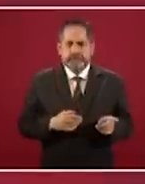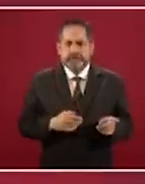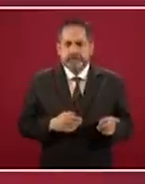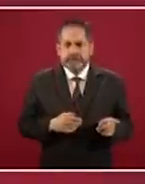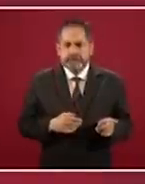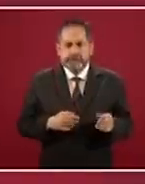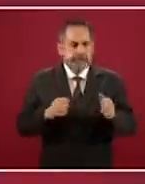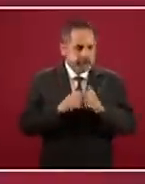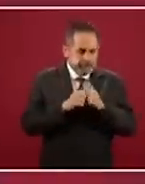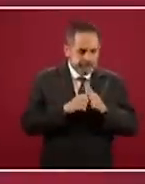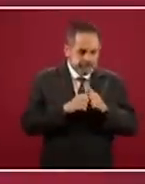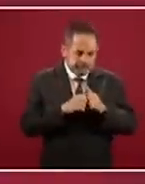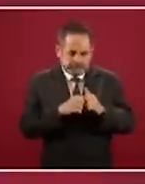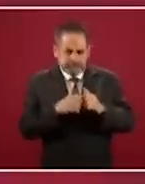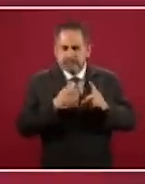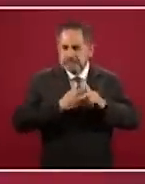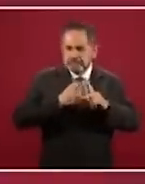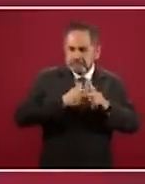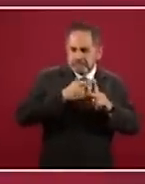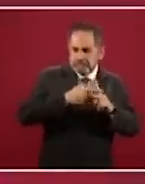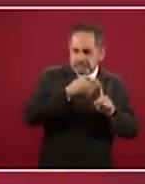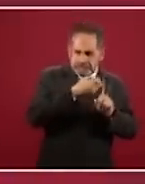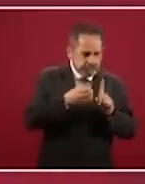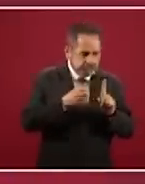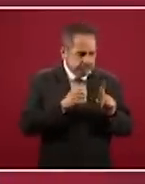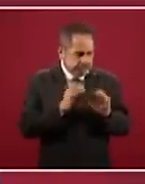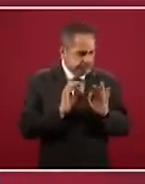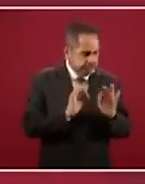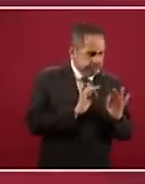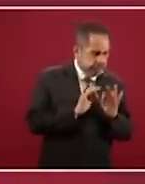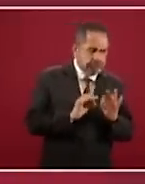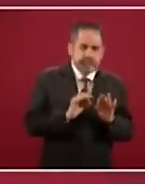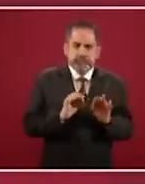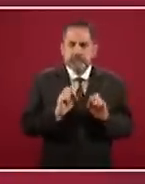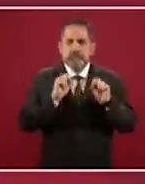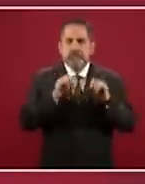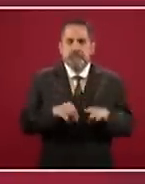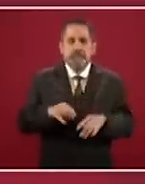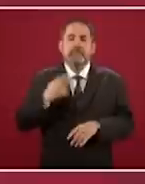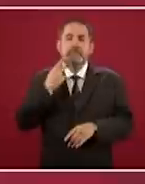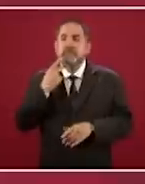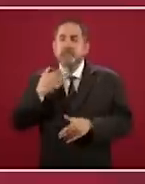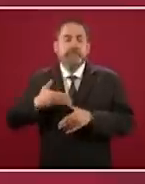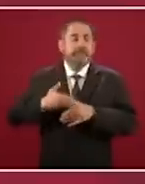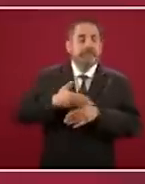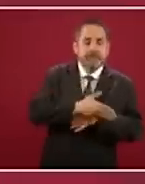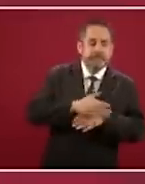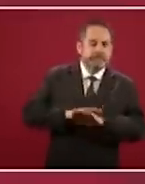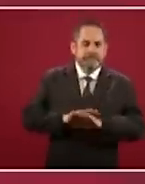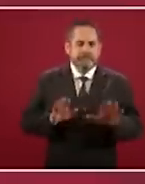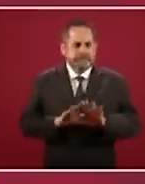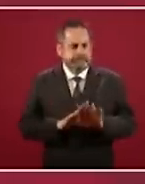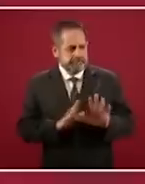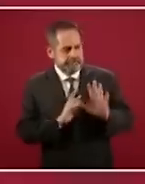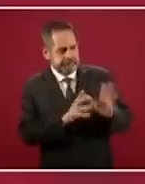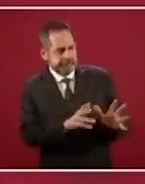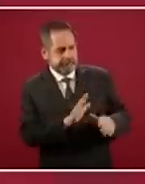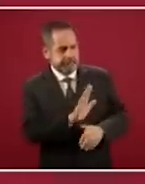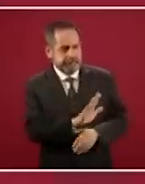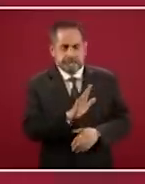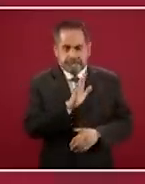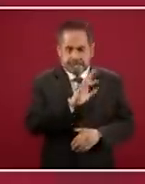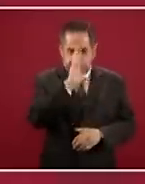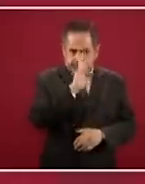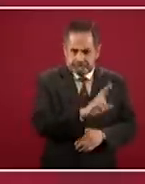de manera técnica, sin intervención política. Por eso nuestro respeto